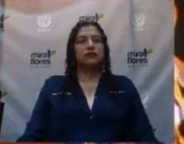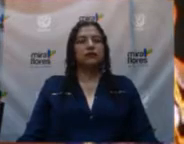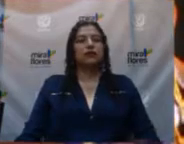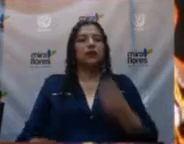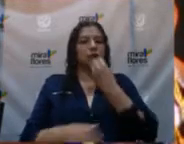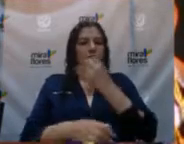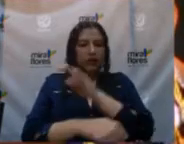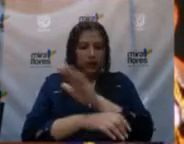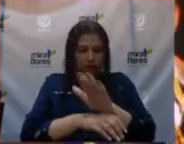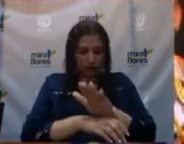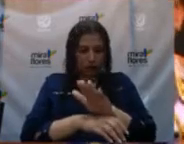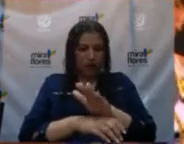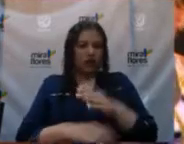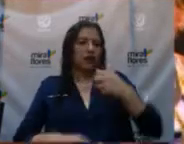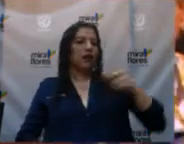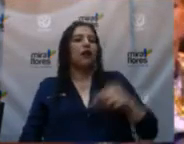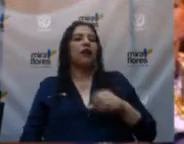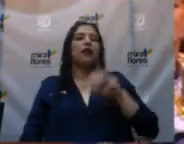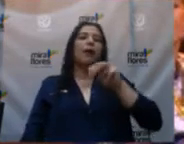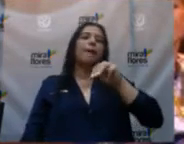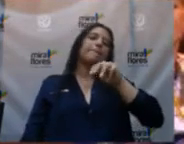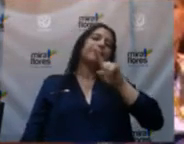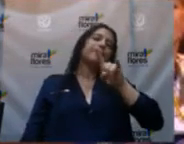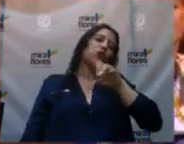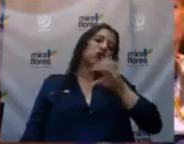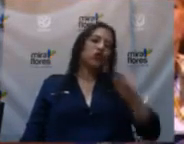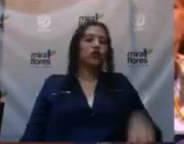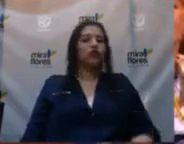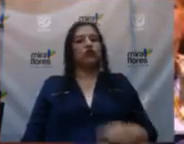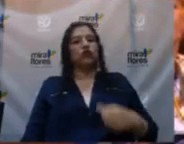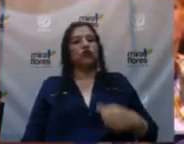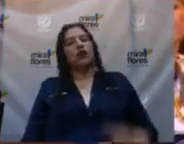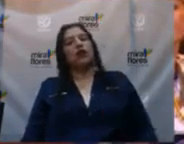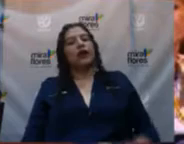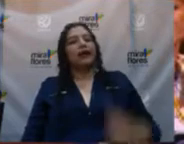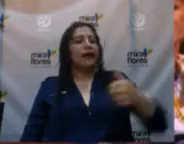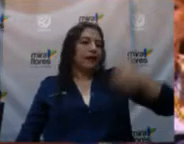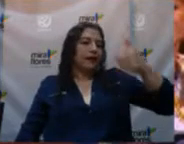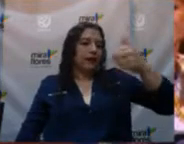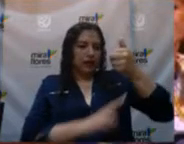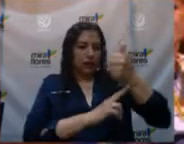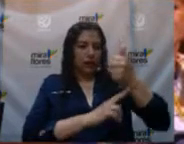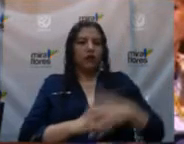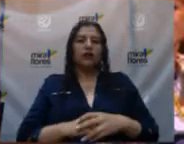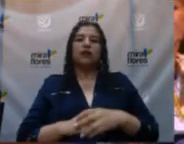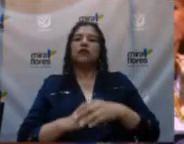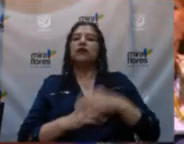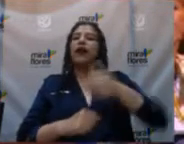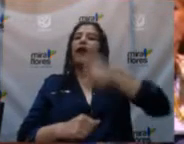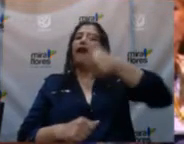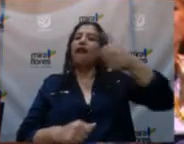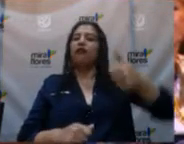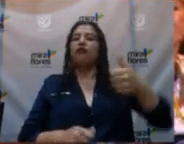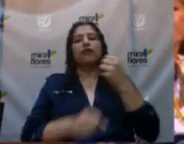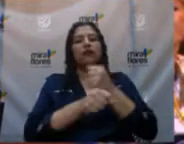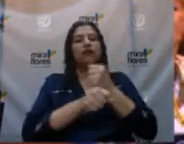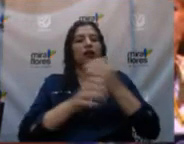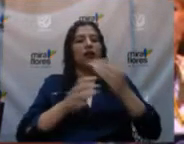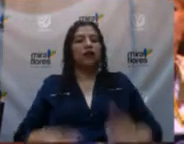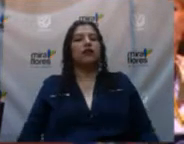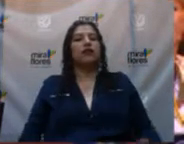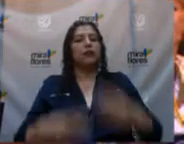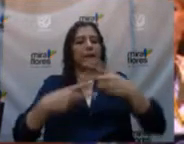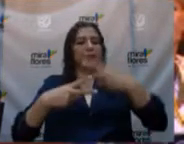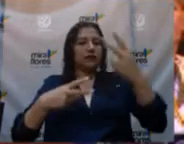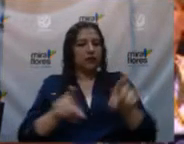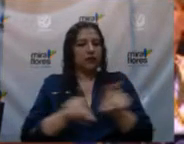Muy buenas tardes, doctor Jorge Muñoz Wells, regidores, funcionarios, autoridades,